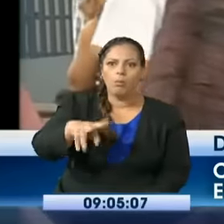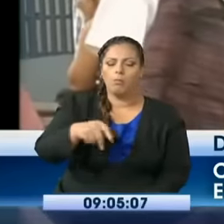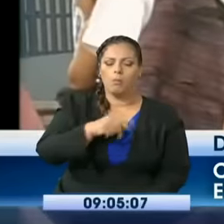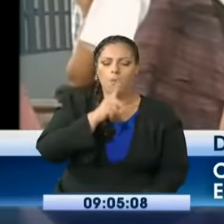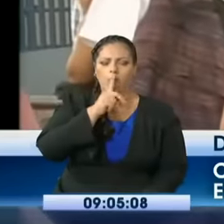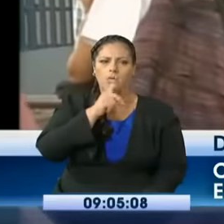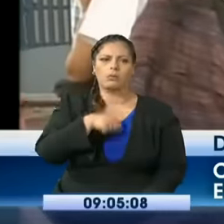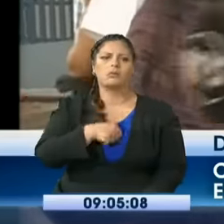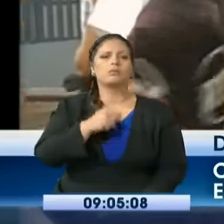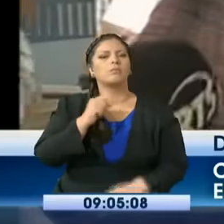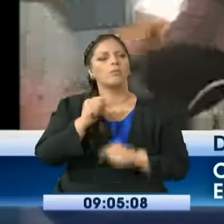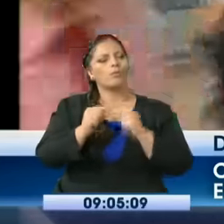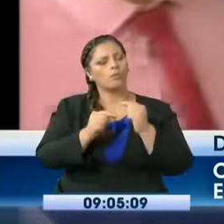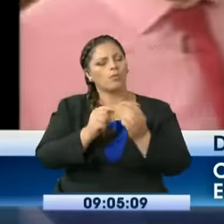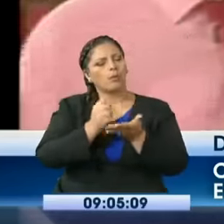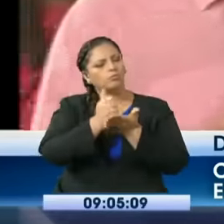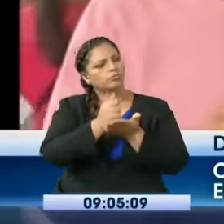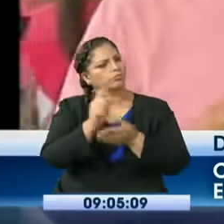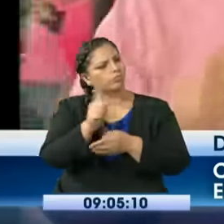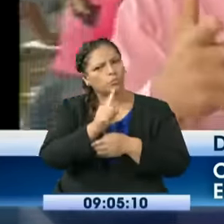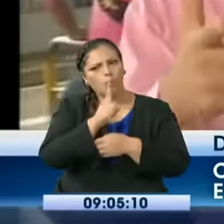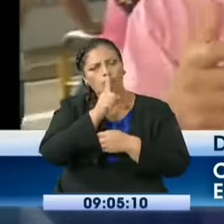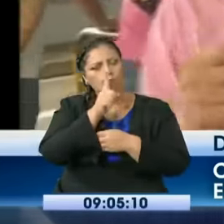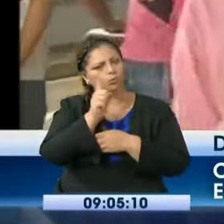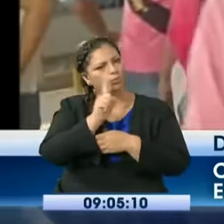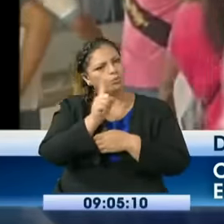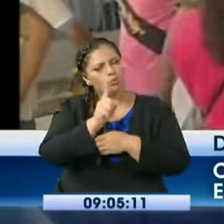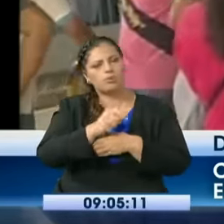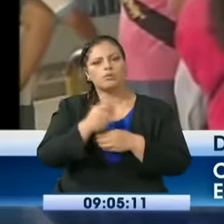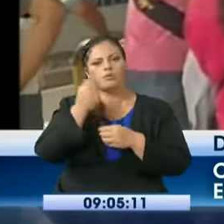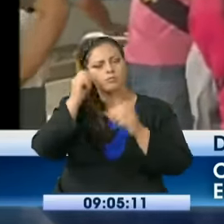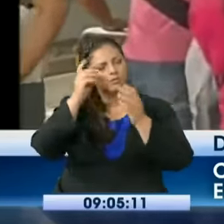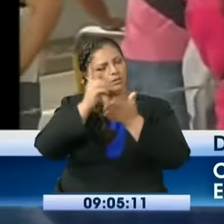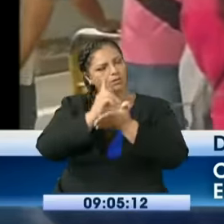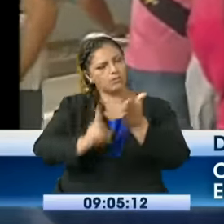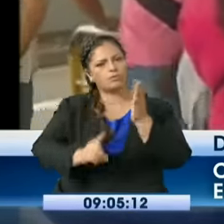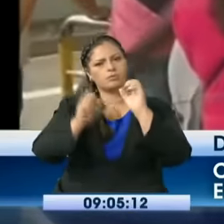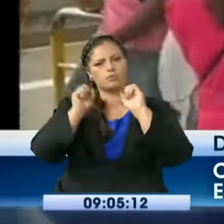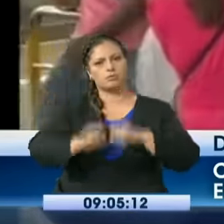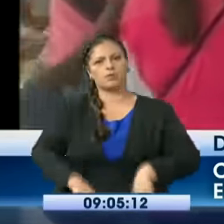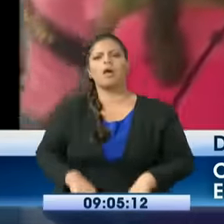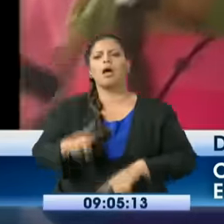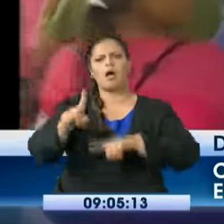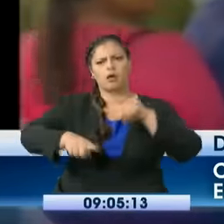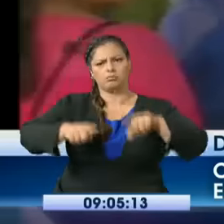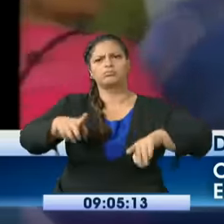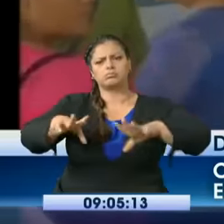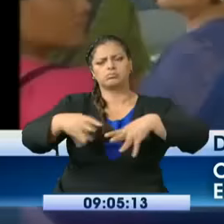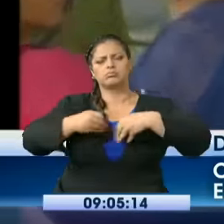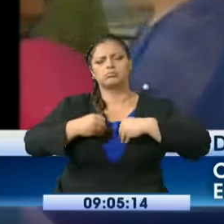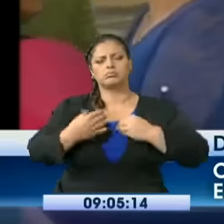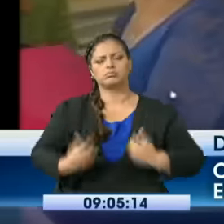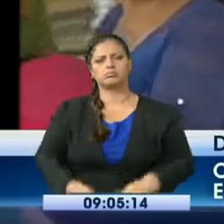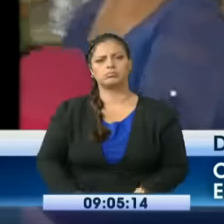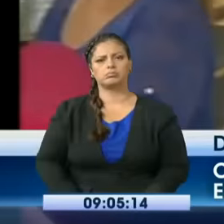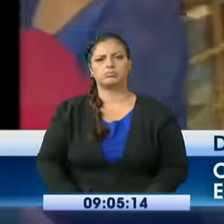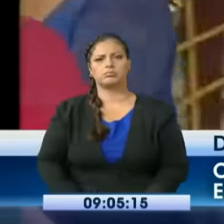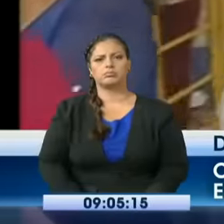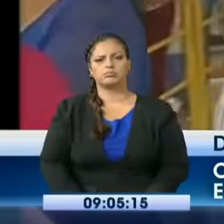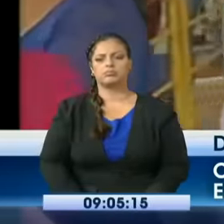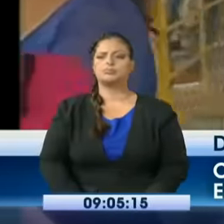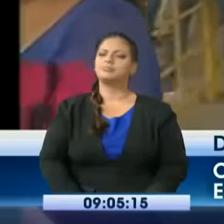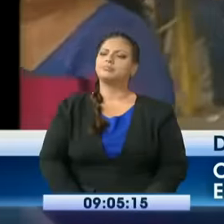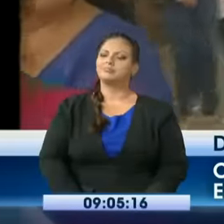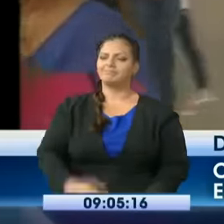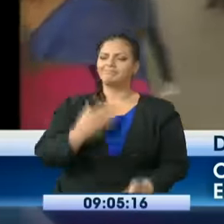la que trabajamos siempre. Listo, Marcela, muchas gracias. Muchas gracias. Vamos a dialogar con los usuarios esta mañana. Caballero, muy buenos días. Cuénteme, ¿usted ha observado de pronto